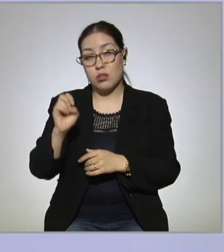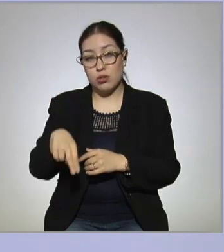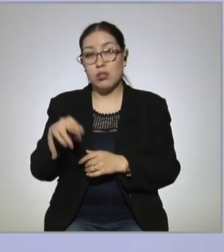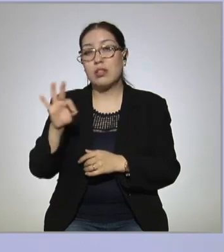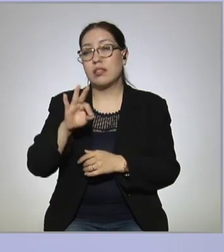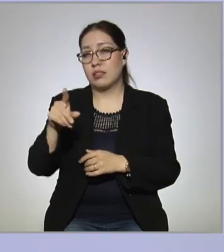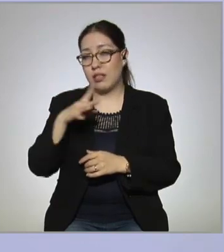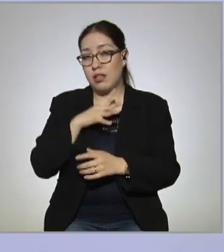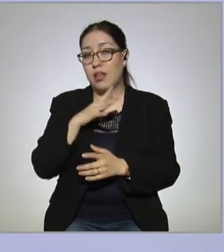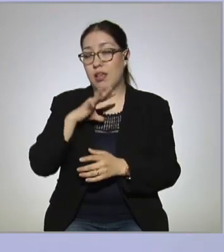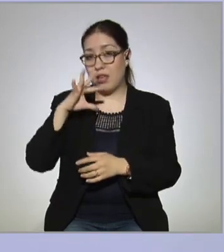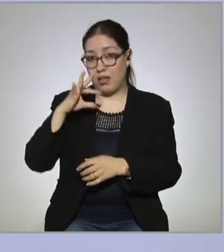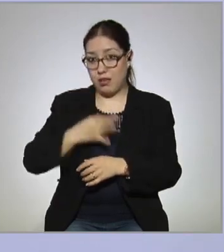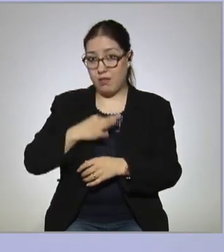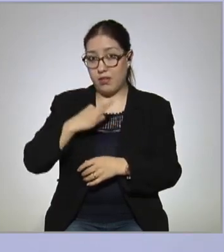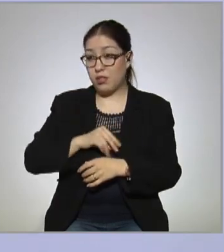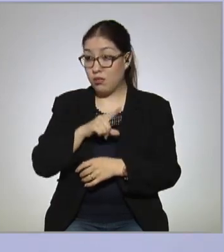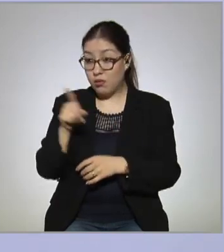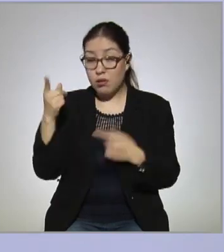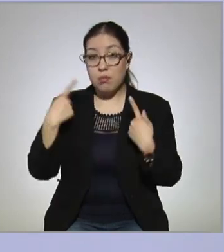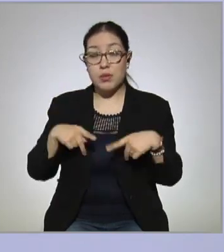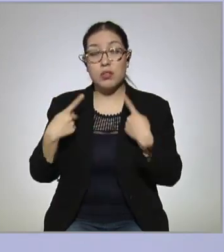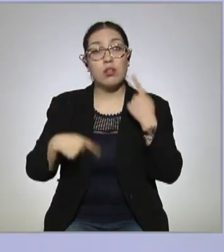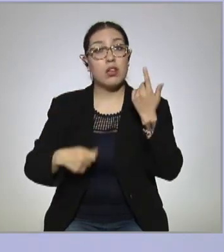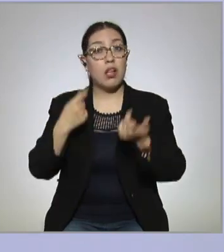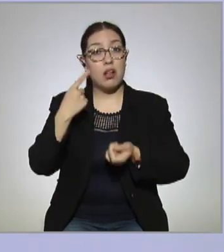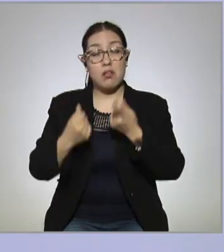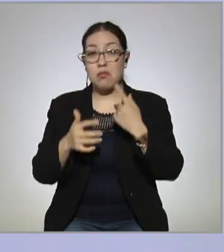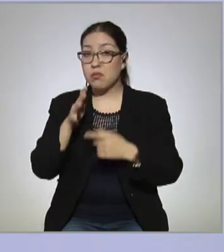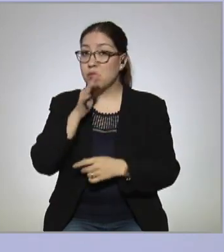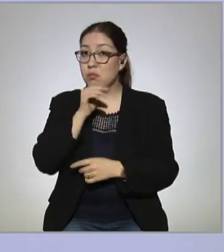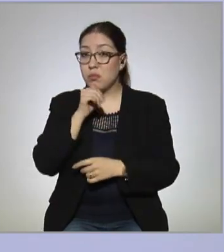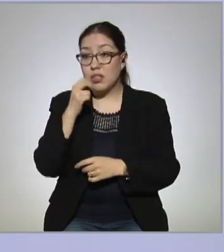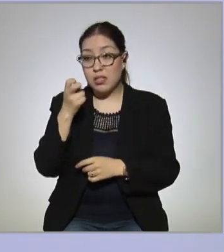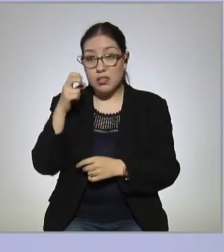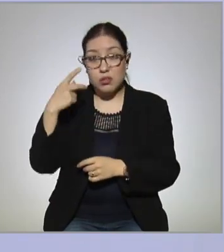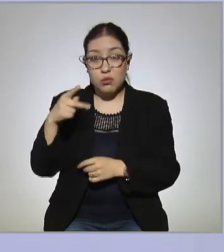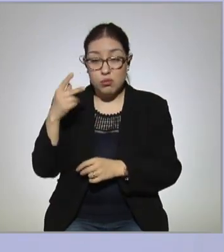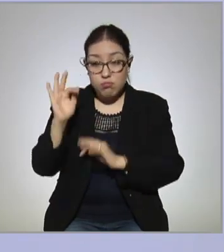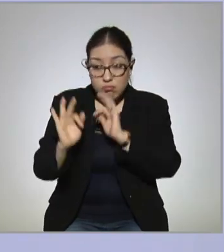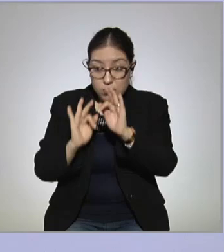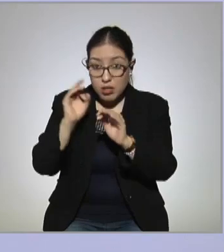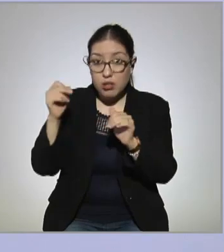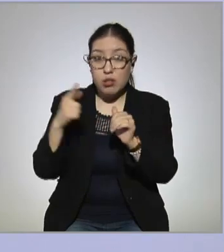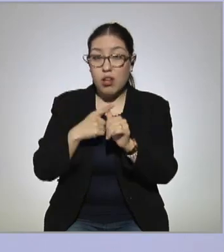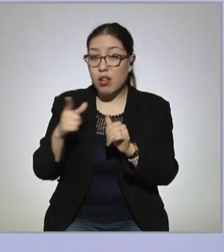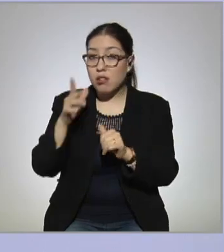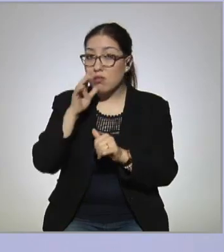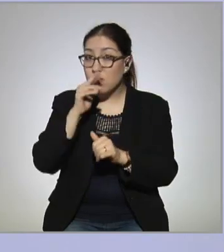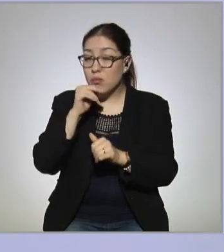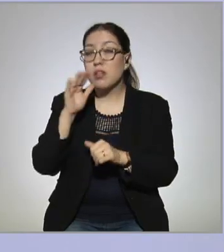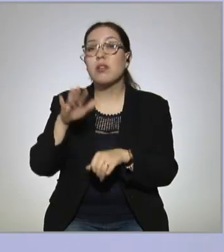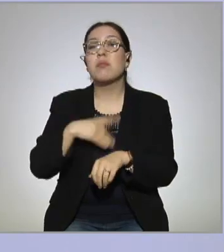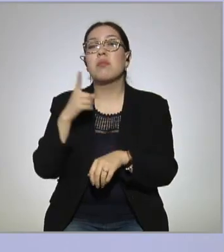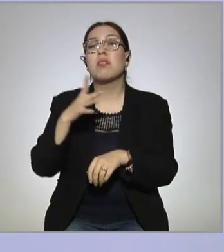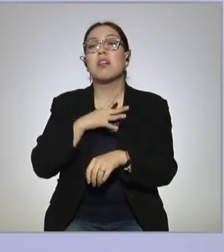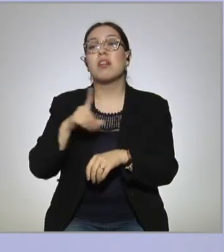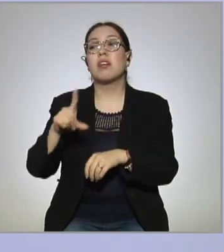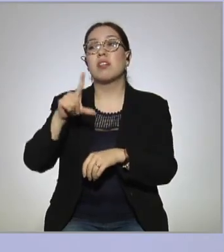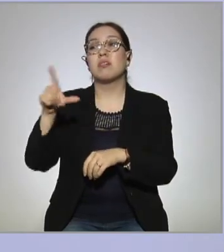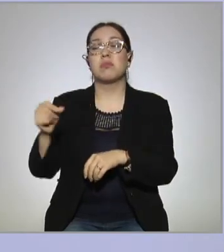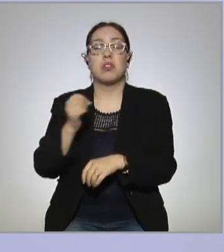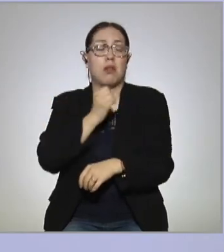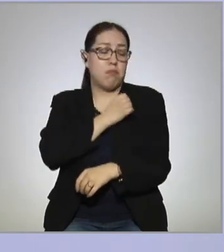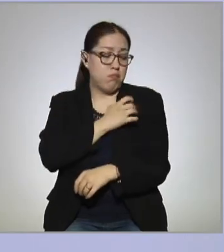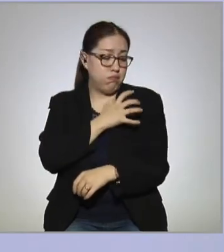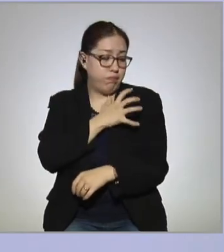y tenemos pacientes que luego ya no podemos tratar su lesión de mango rotador o poner una prótesis porque ha habido reacciones